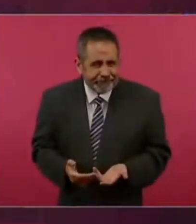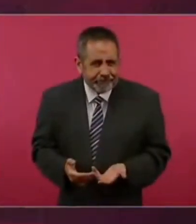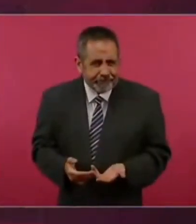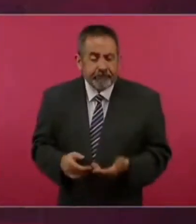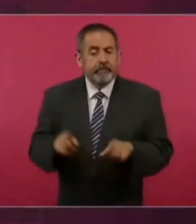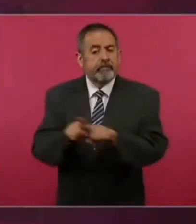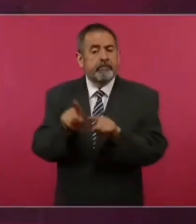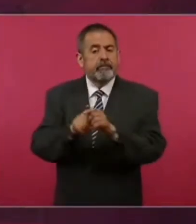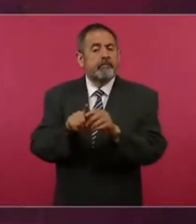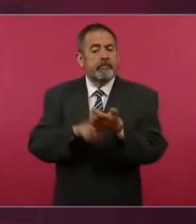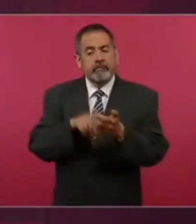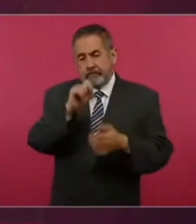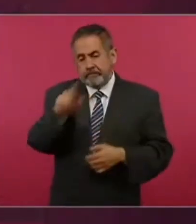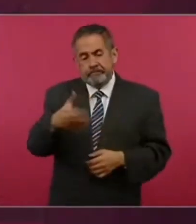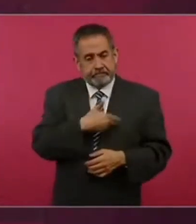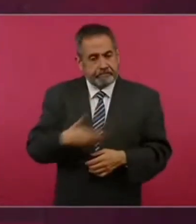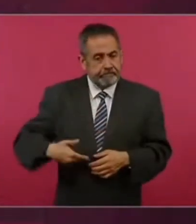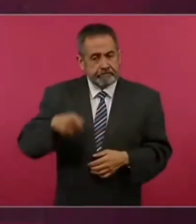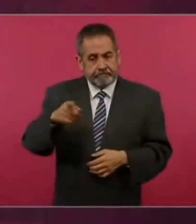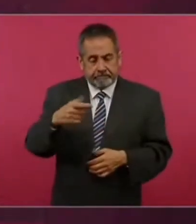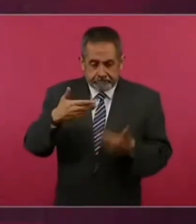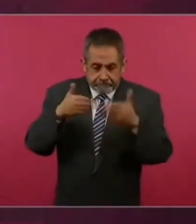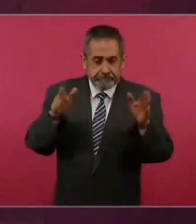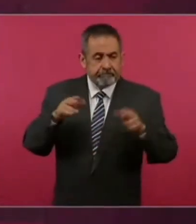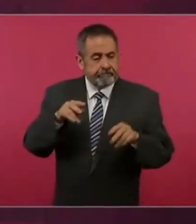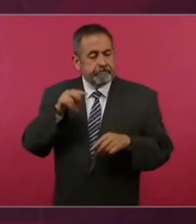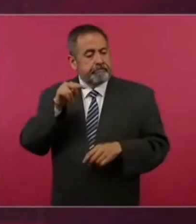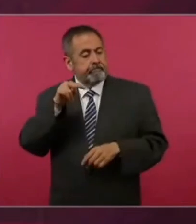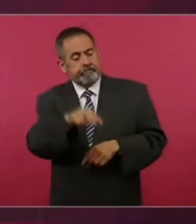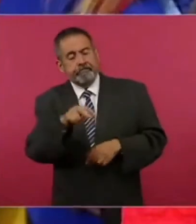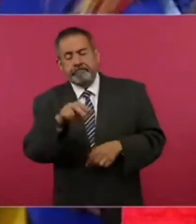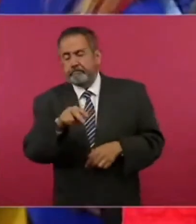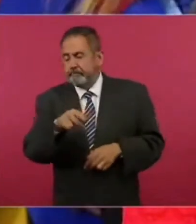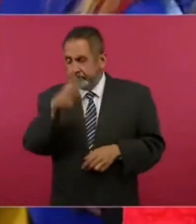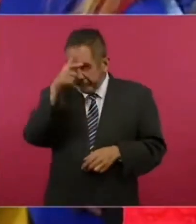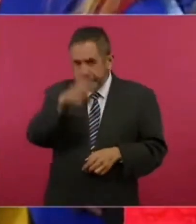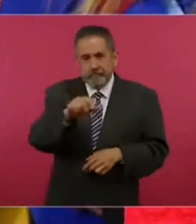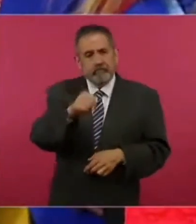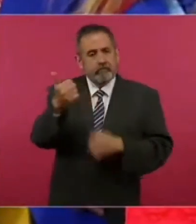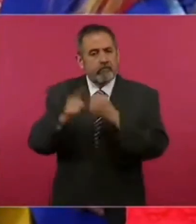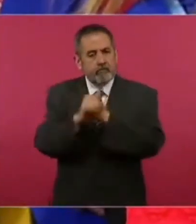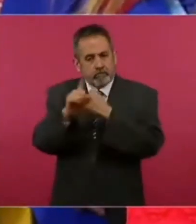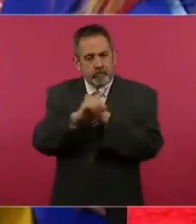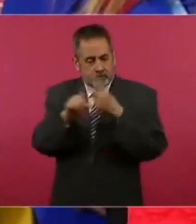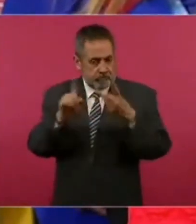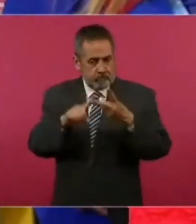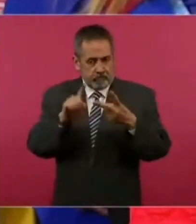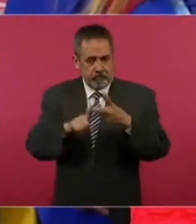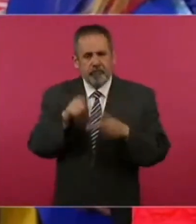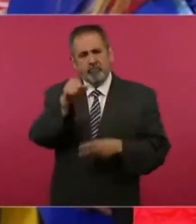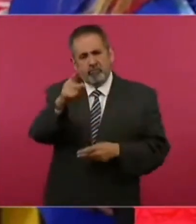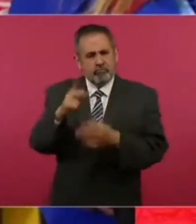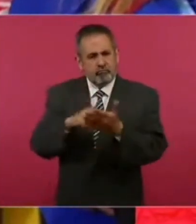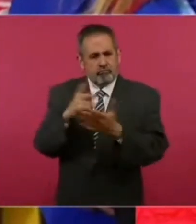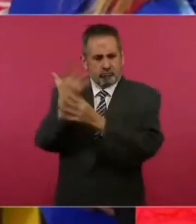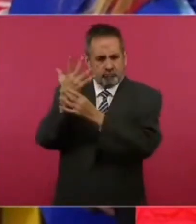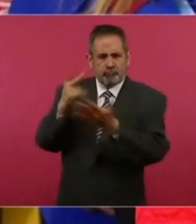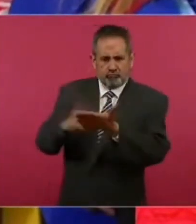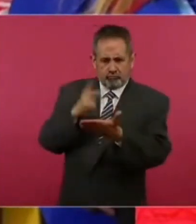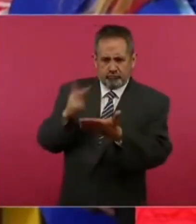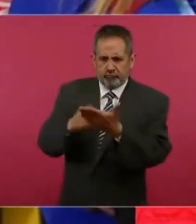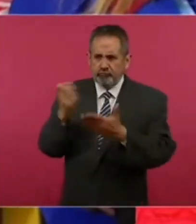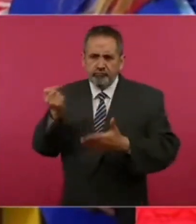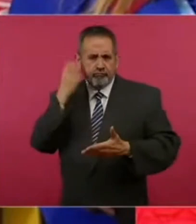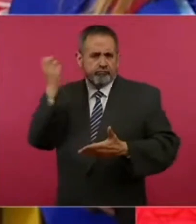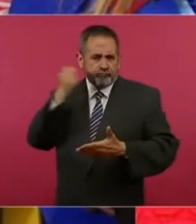presidente pues se ha destapado problema importante usted ha dicho en diferentes ocasiones aquí